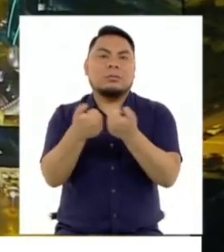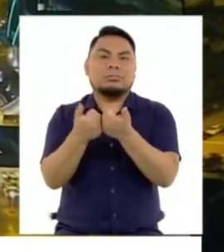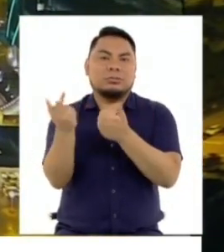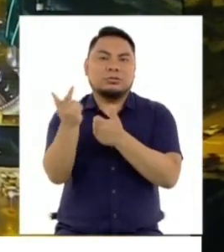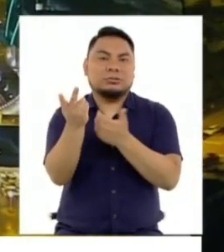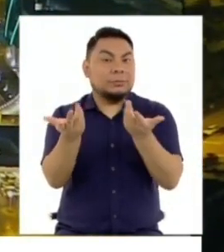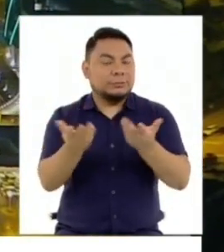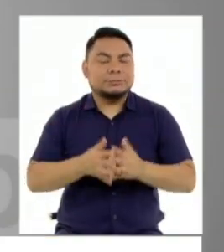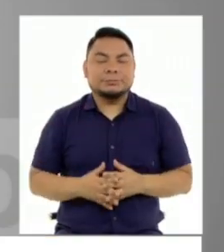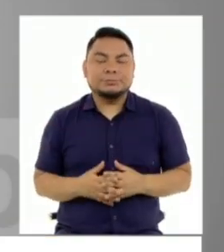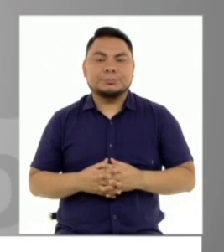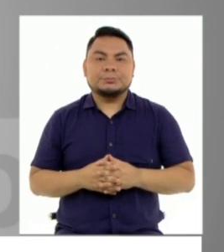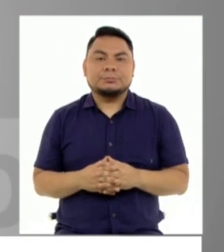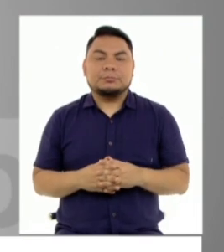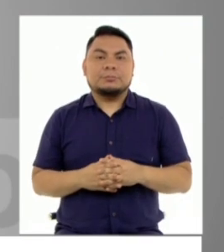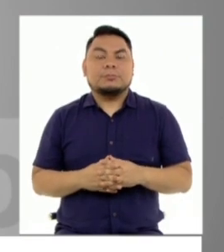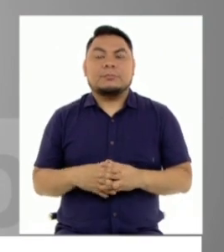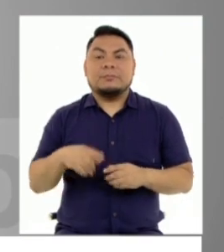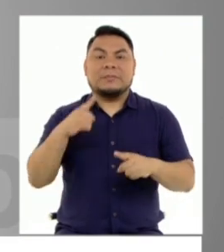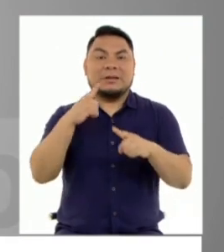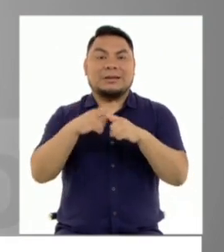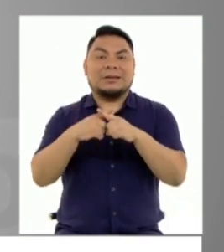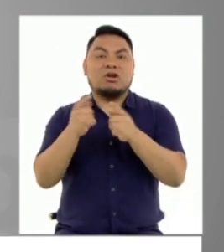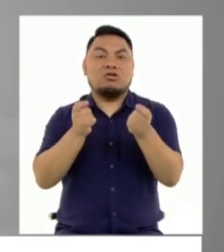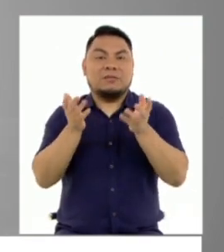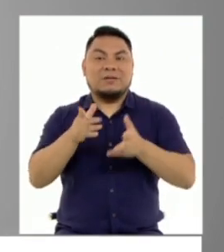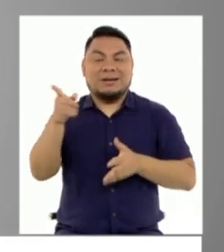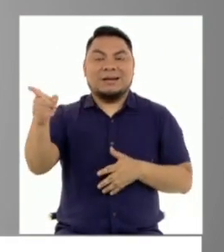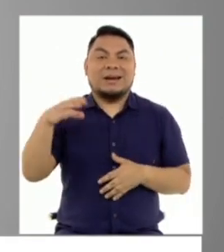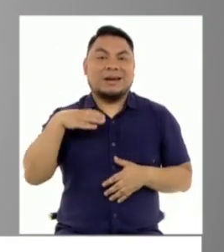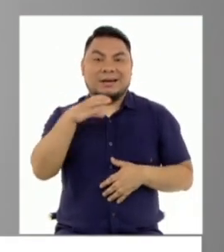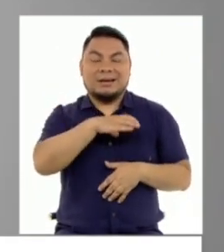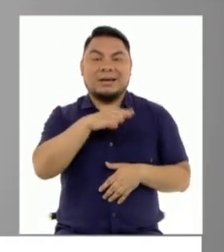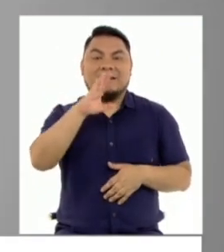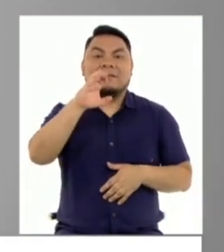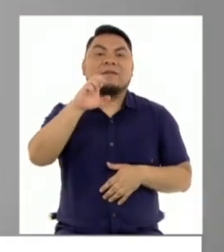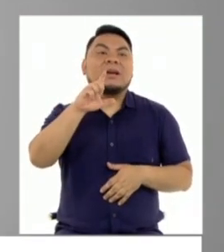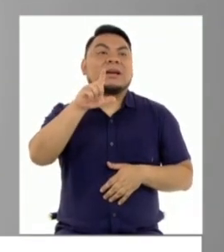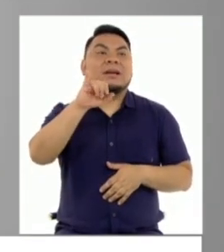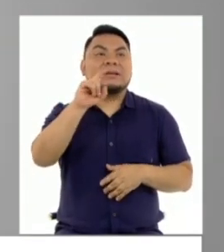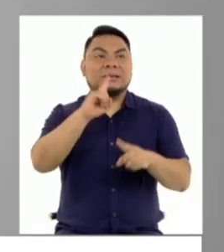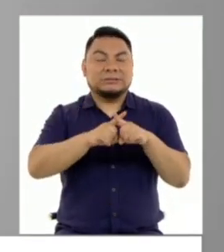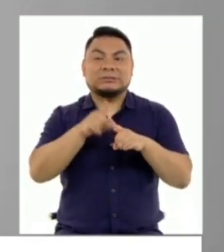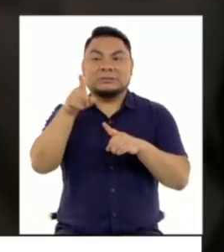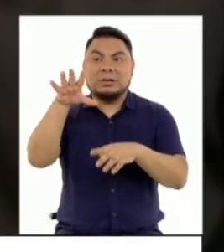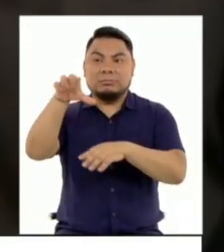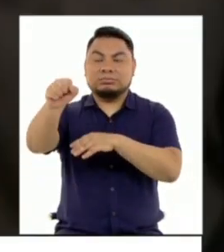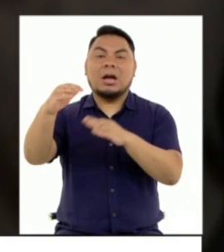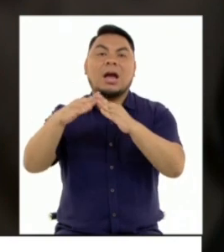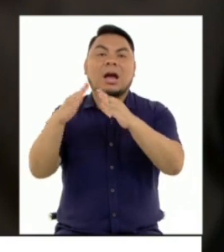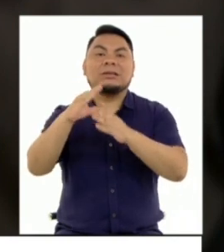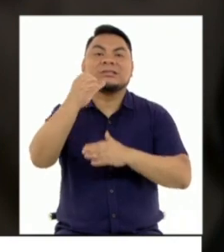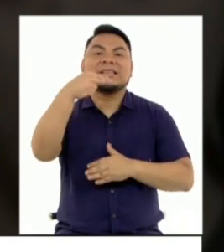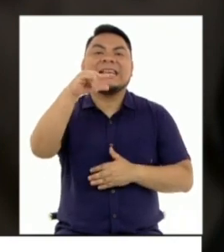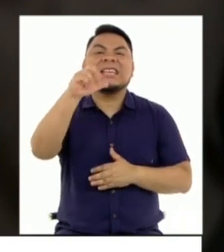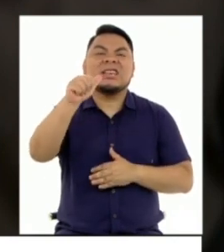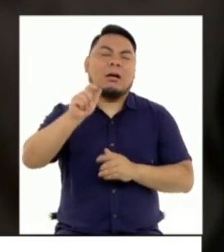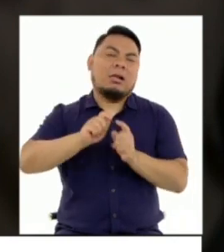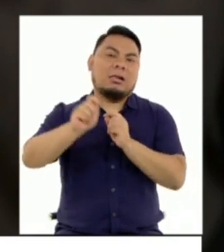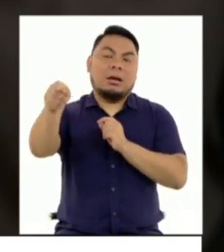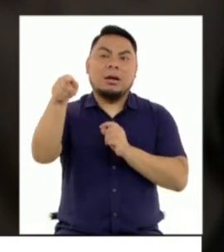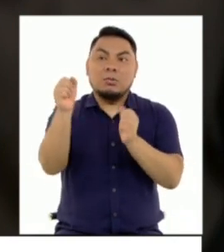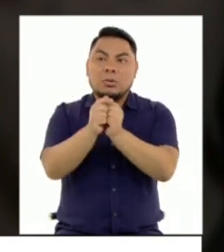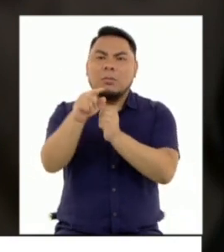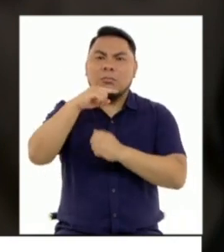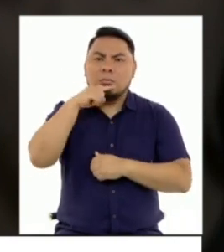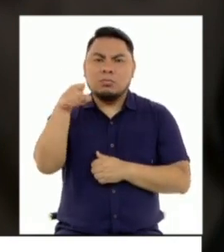Callao. El exgobernador del Callao, Félix Moreno, fue capturado en una casa en Cieneguilla. Junto a Moreno fue detenida